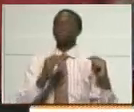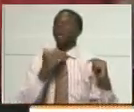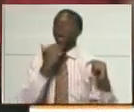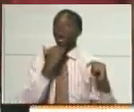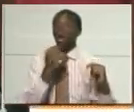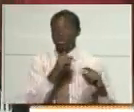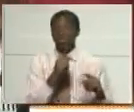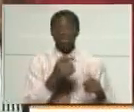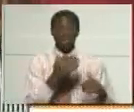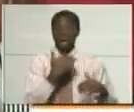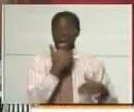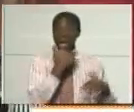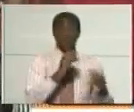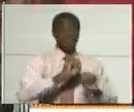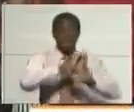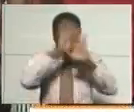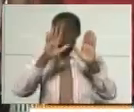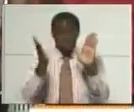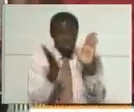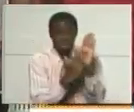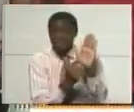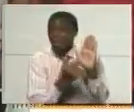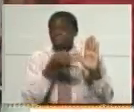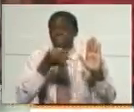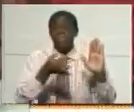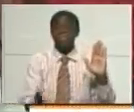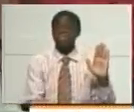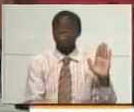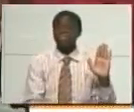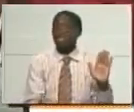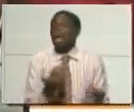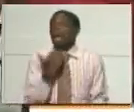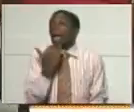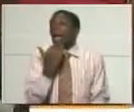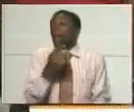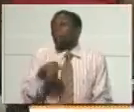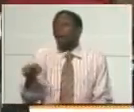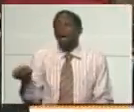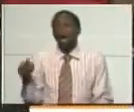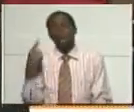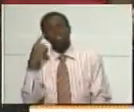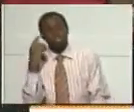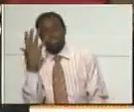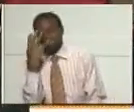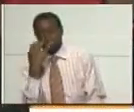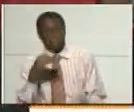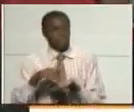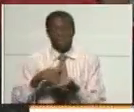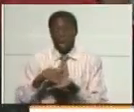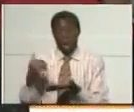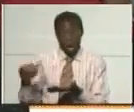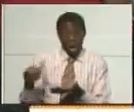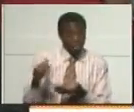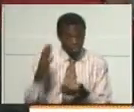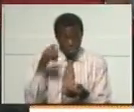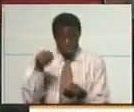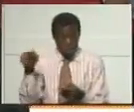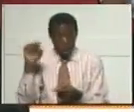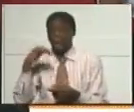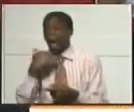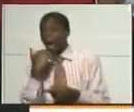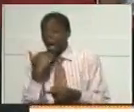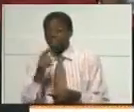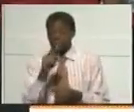del constituyente quedó muy claro. Por si alguien por ahí tiene una duda, Diosdado, por si alguien tiene una duda,